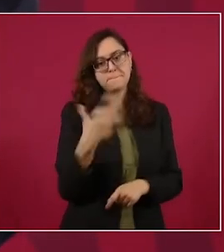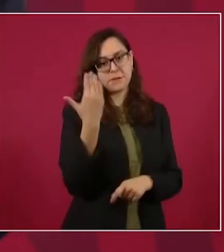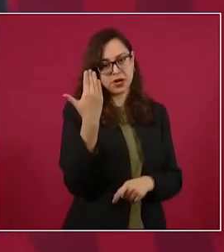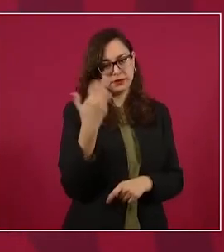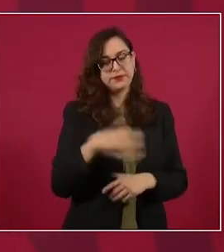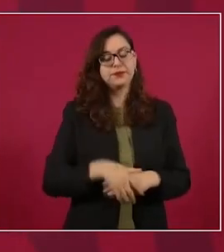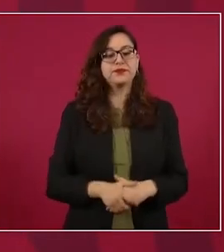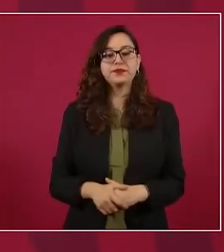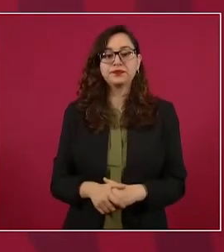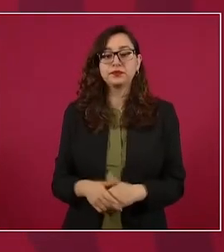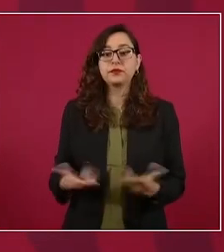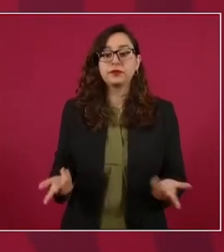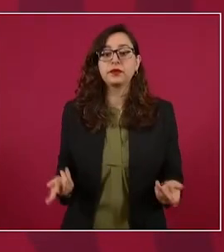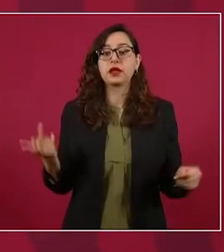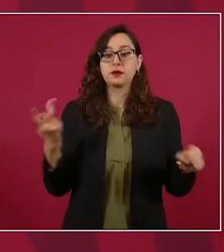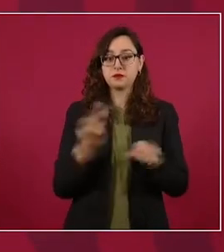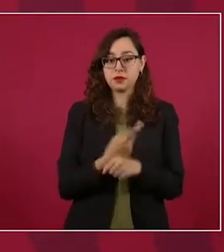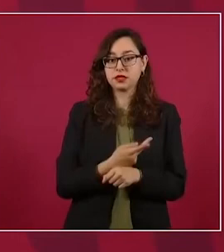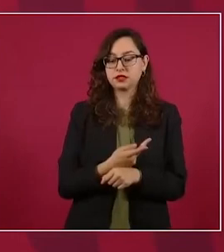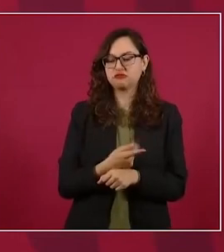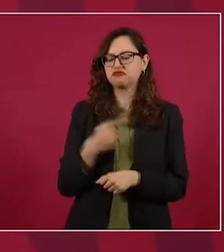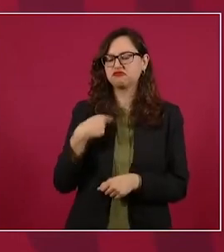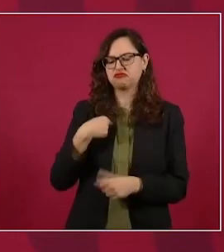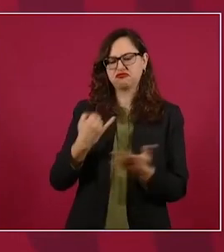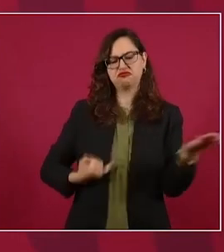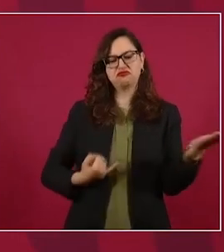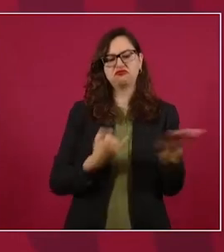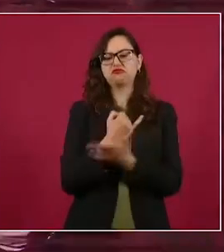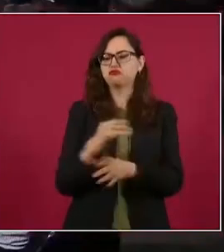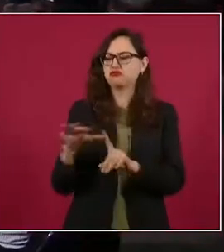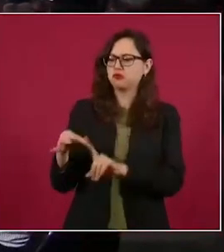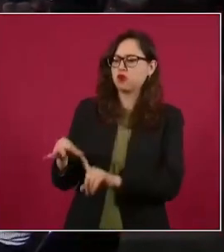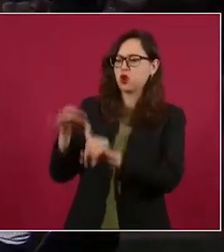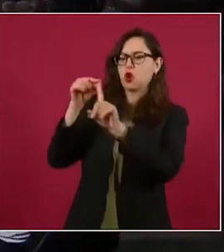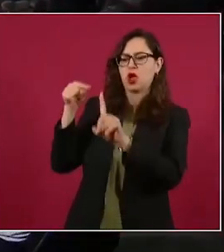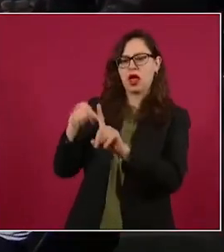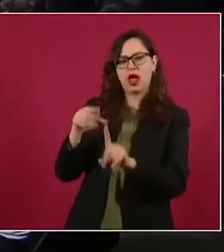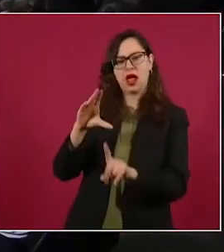Carlos Joaquín, en Canadá hay